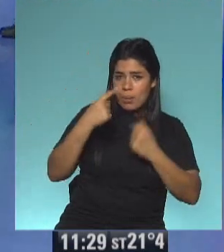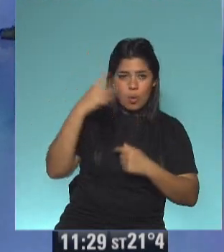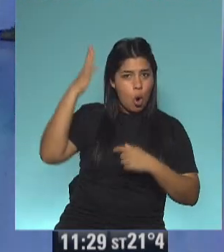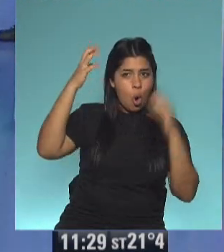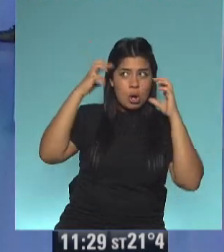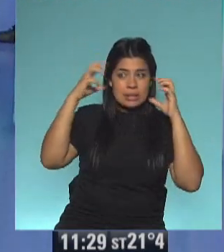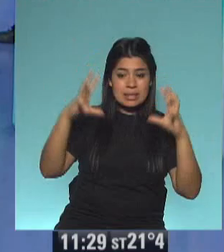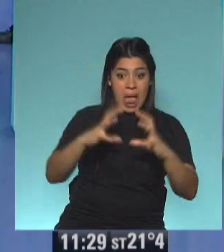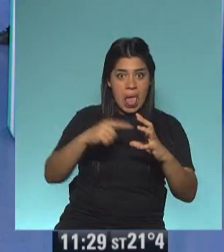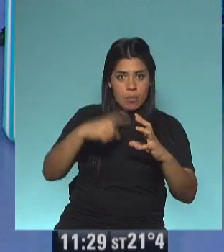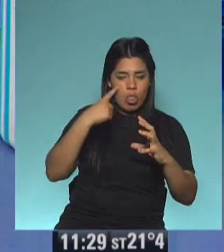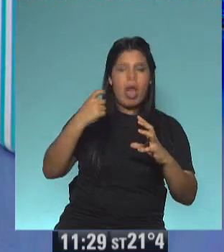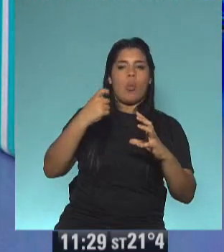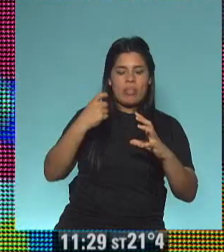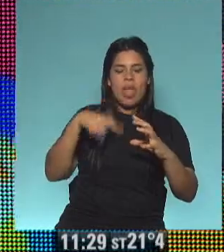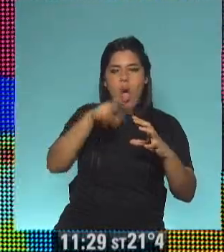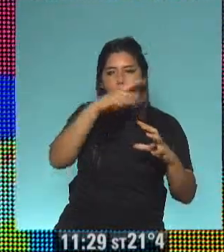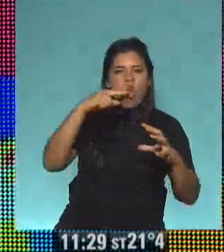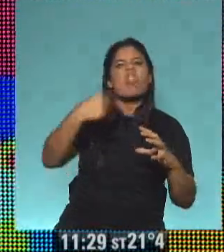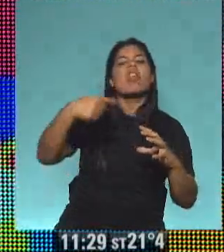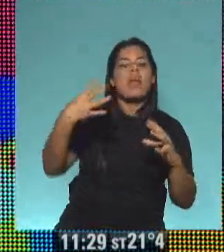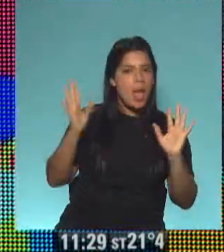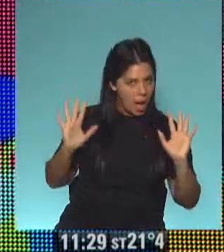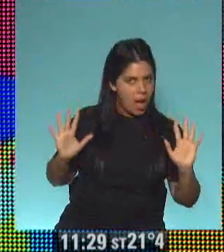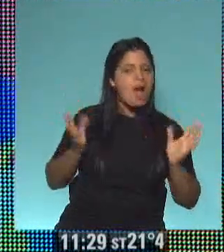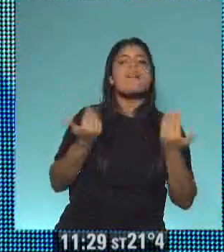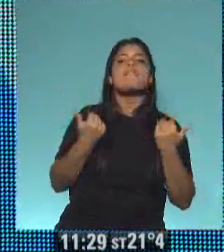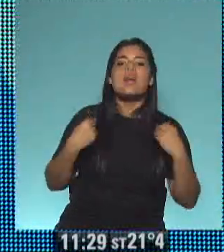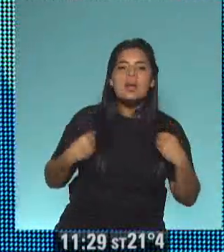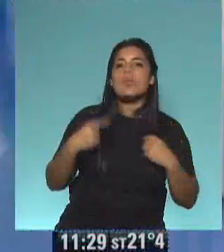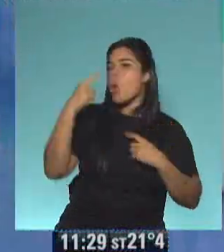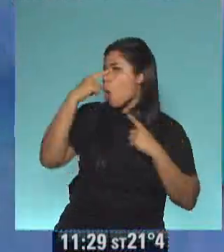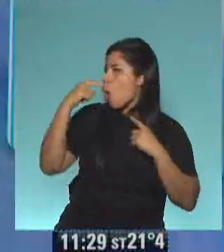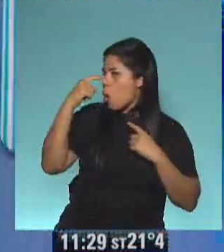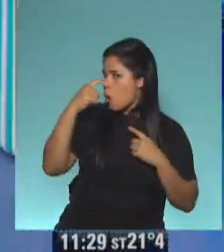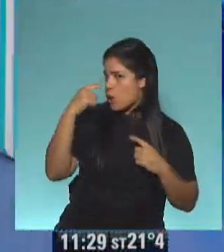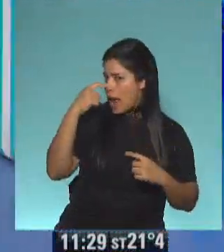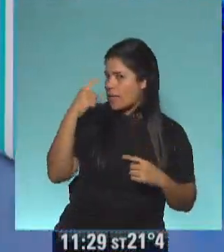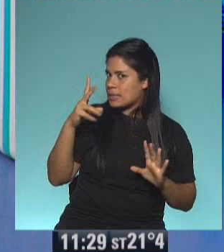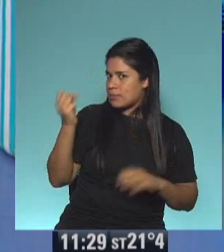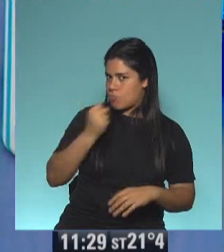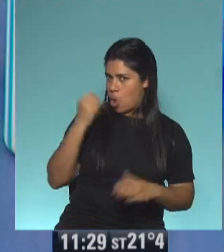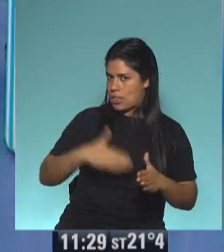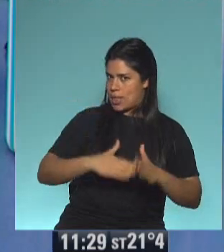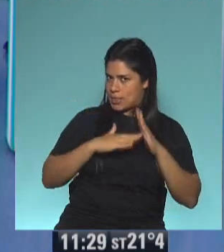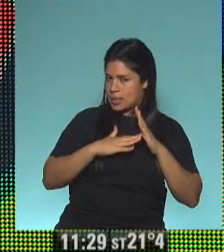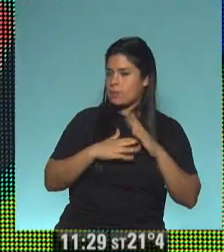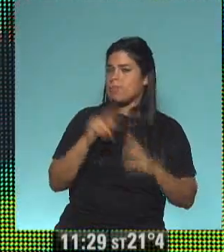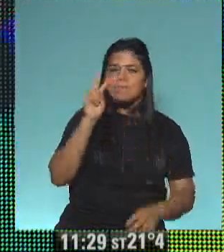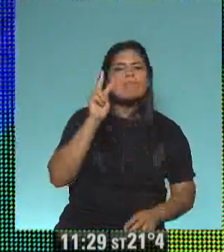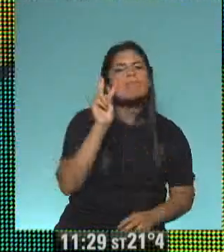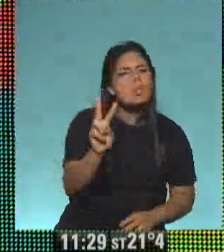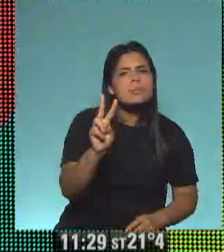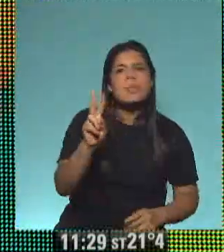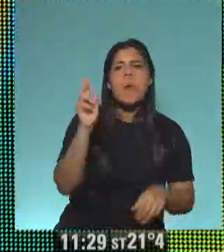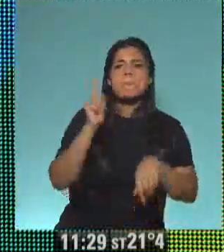Entonces... El sentido del olfato nos permite percibir los olores y el órgano es la nariz. Pero fíjense que cuando respiramos